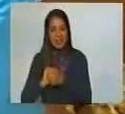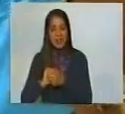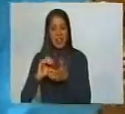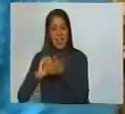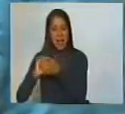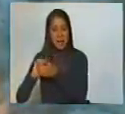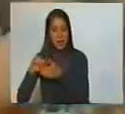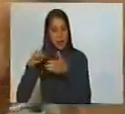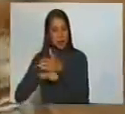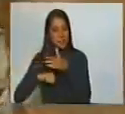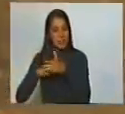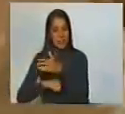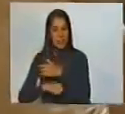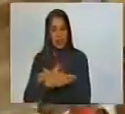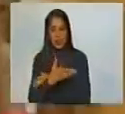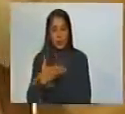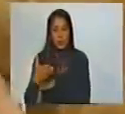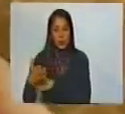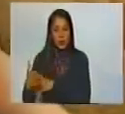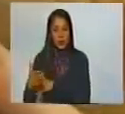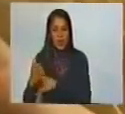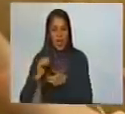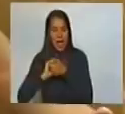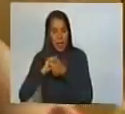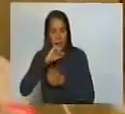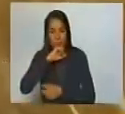combatiente, camaradas de siempre,